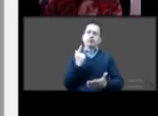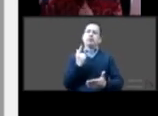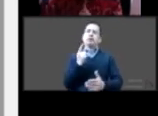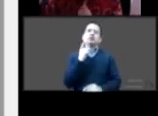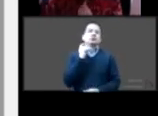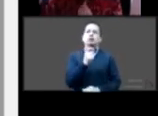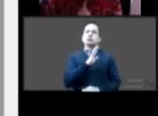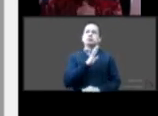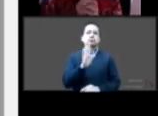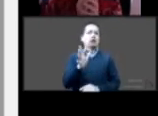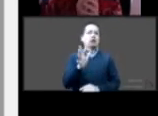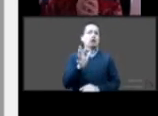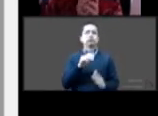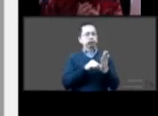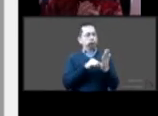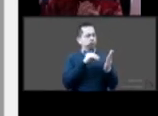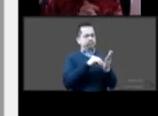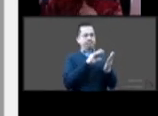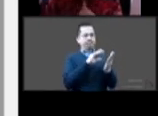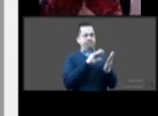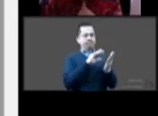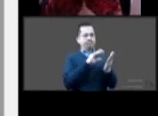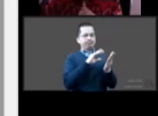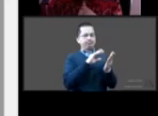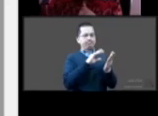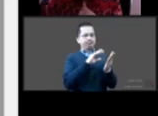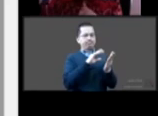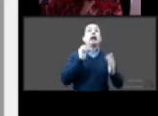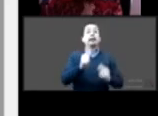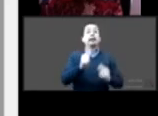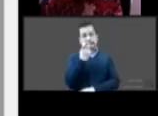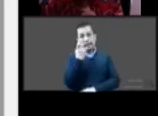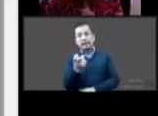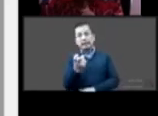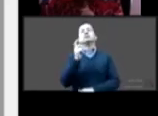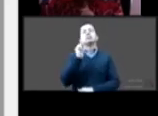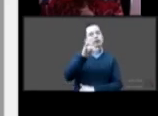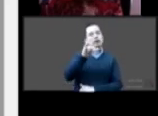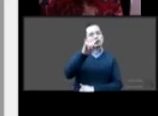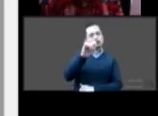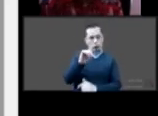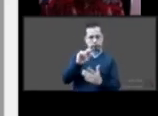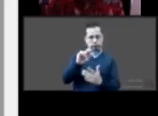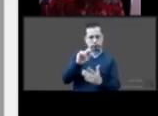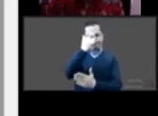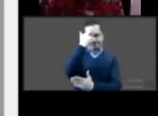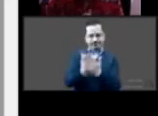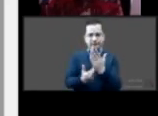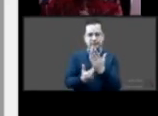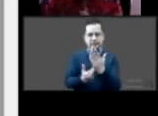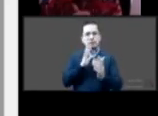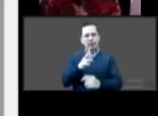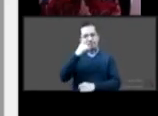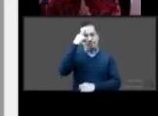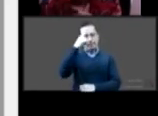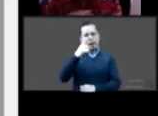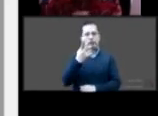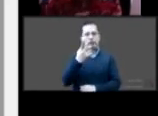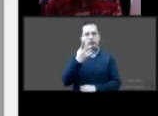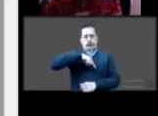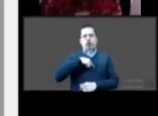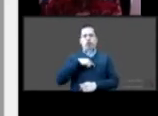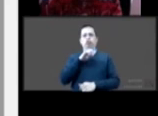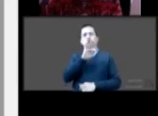definido el delito, donde buscamos que, hemos dicho que intervenimos como